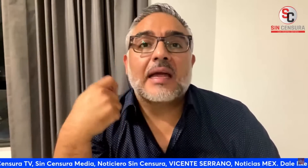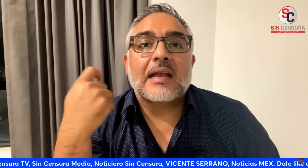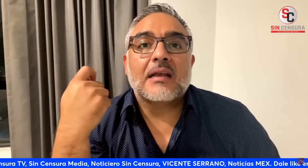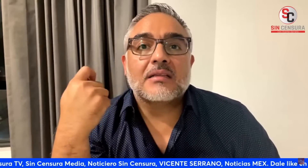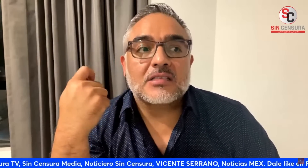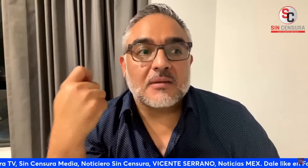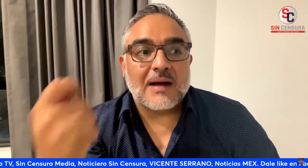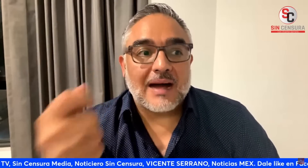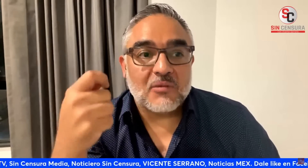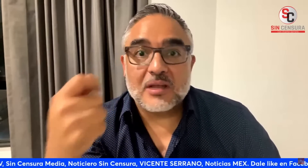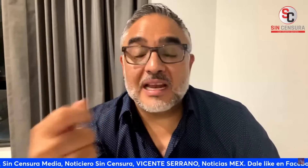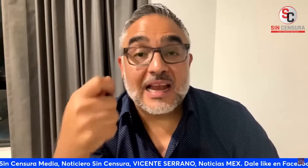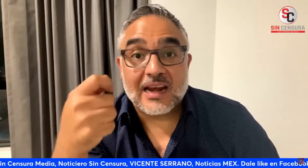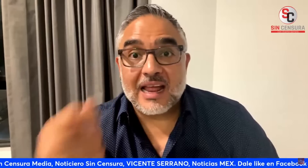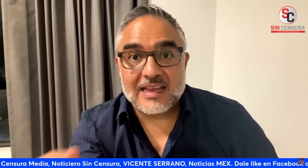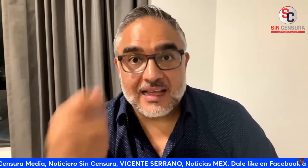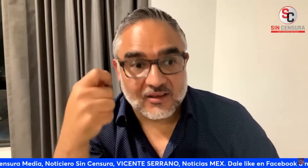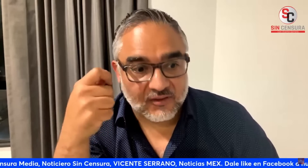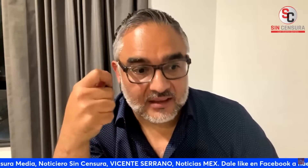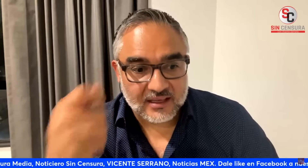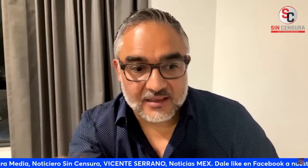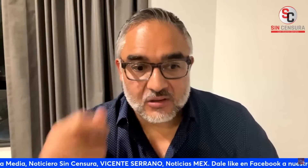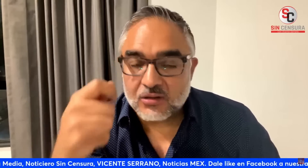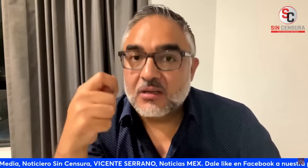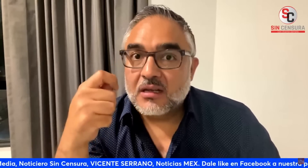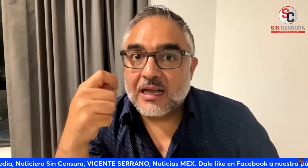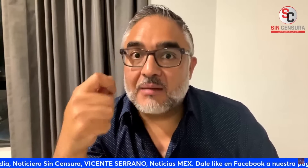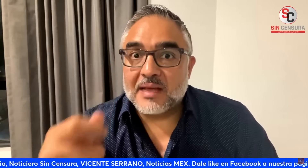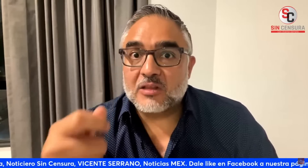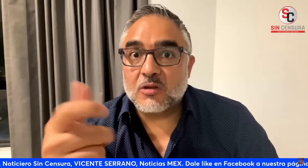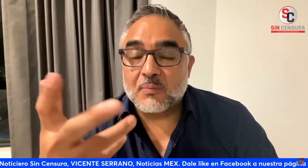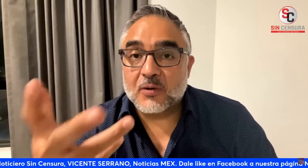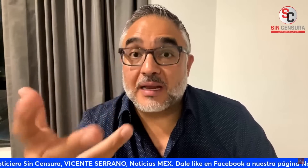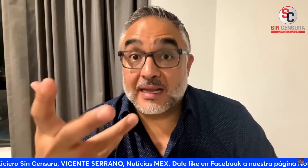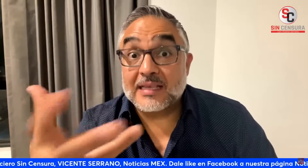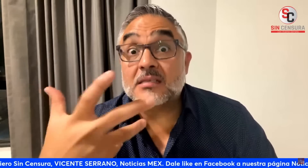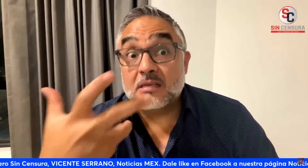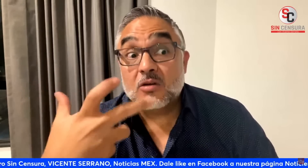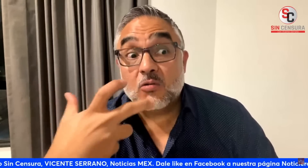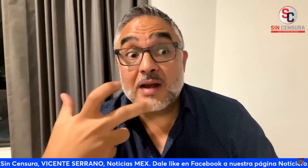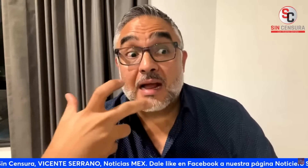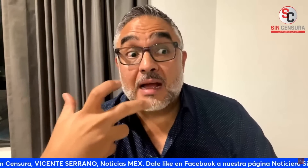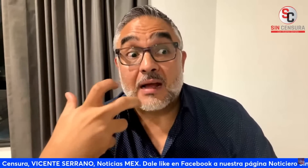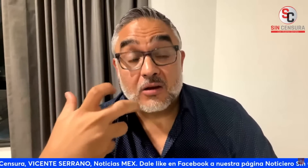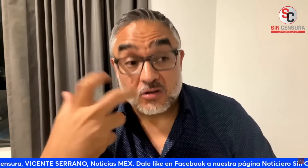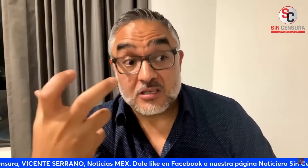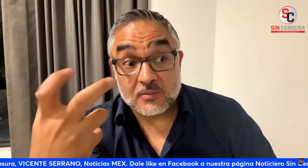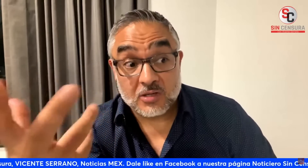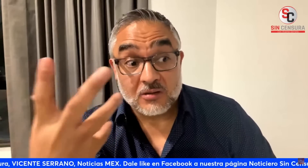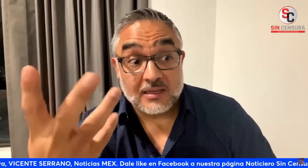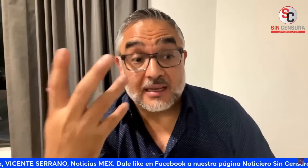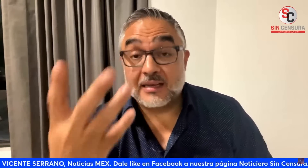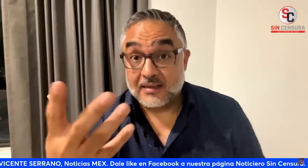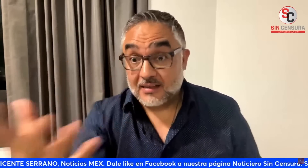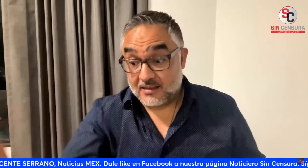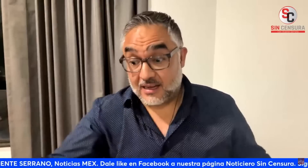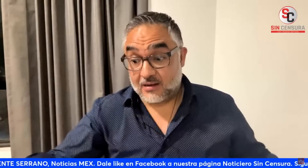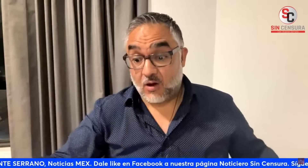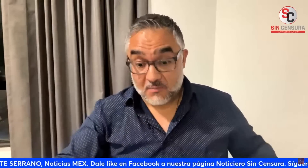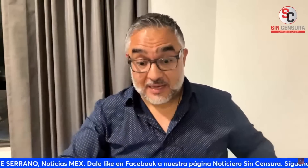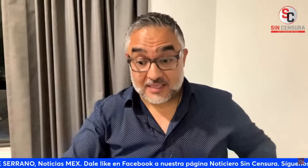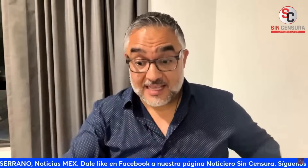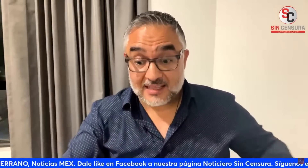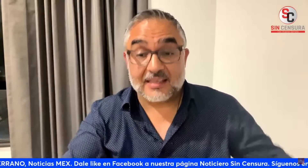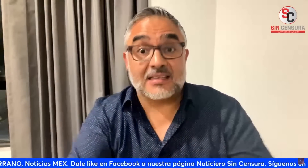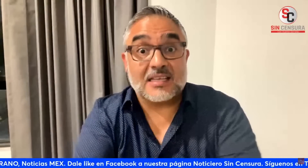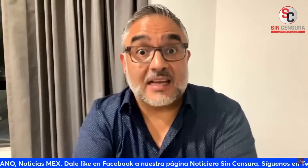método, él se va a morir en la raya defendiendo el método porque es una concepción del